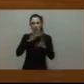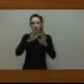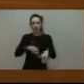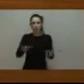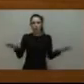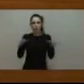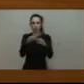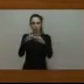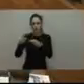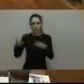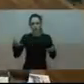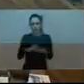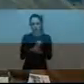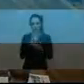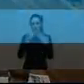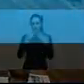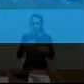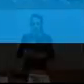Muchas gracias.